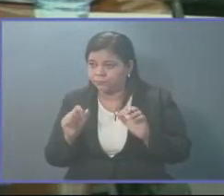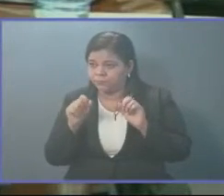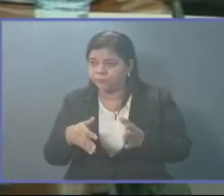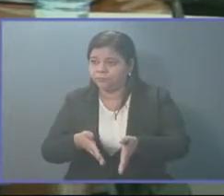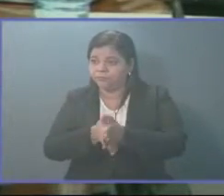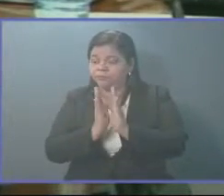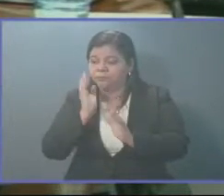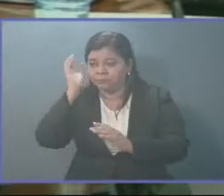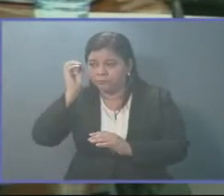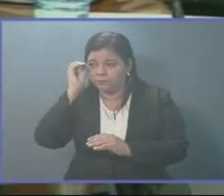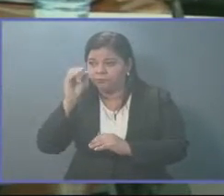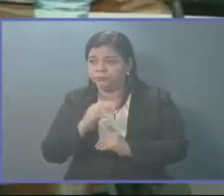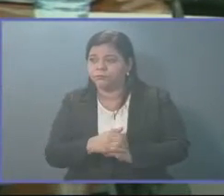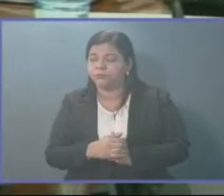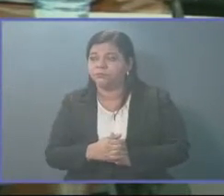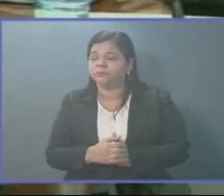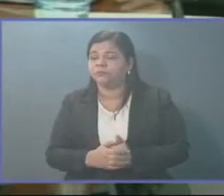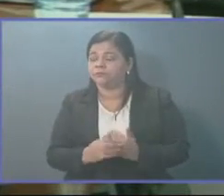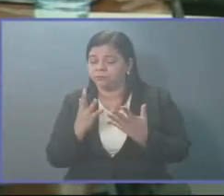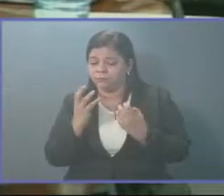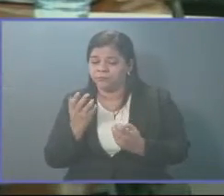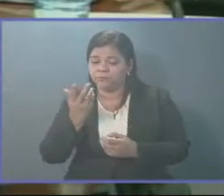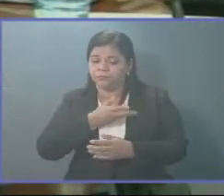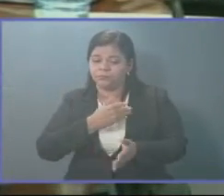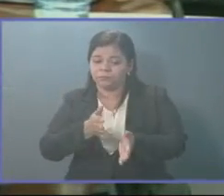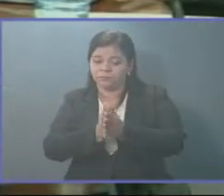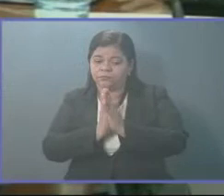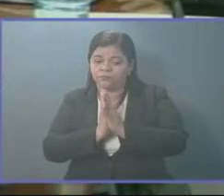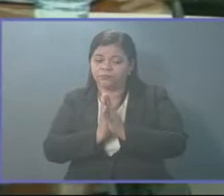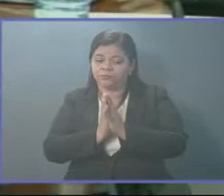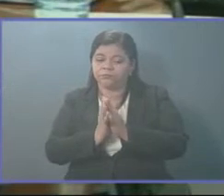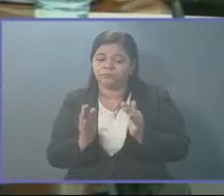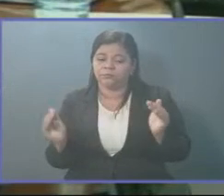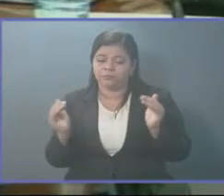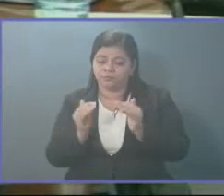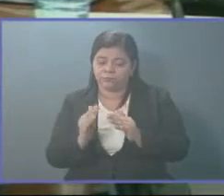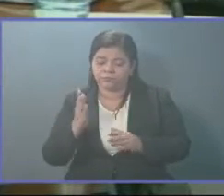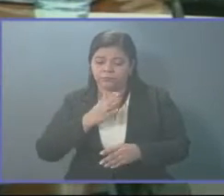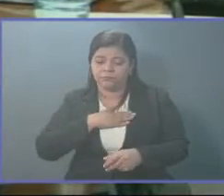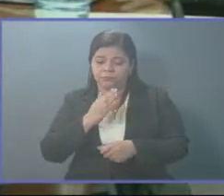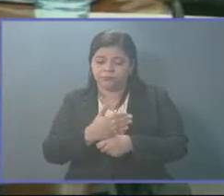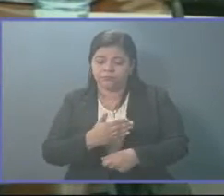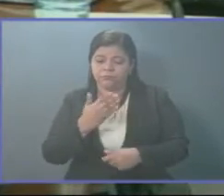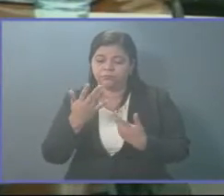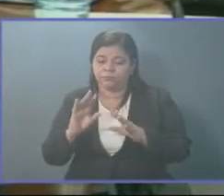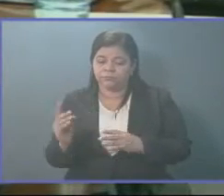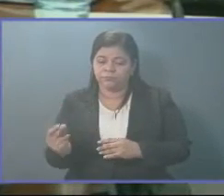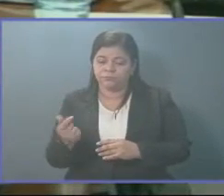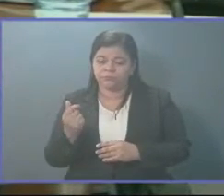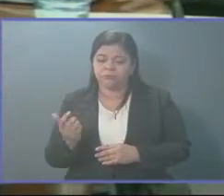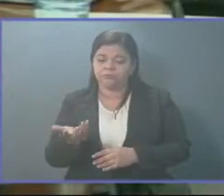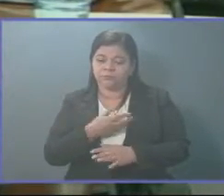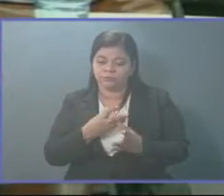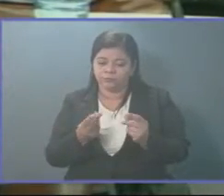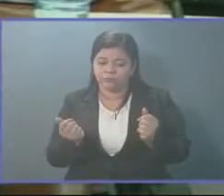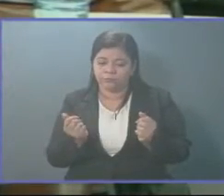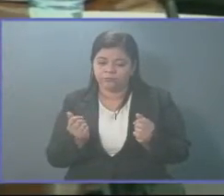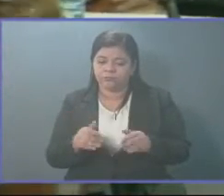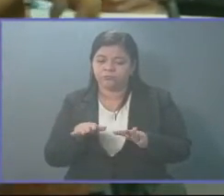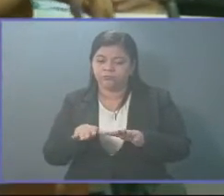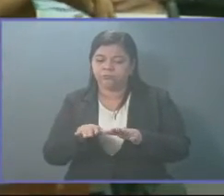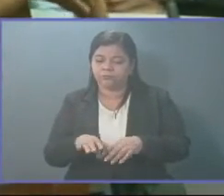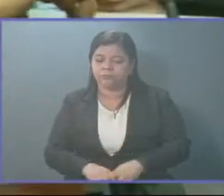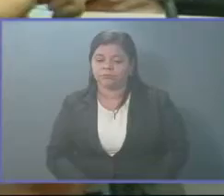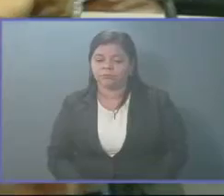opinión, Presidenta, pero pido que quede constancia que nuestro grupo parlamentario estaba listo para resolver hoy mismo. Gracias,